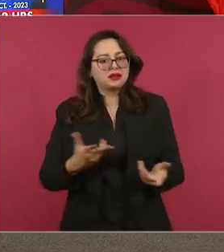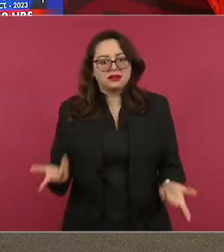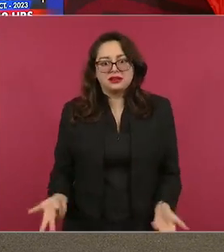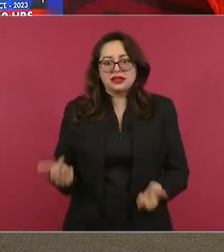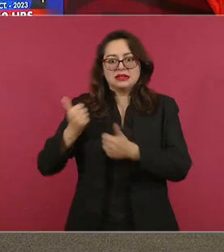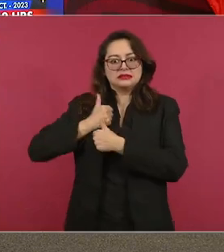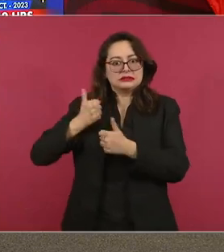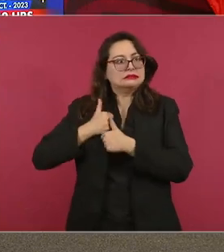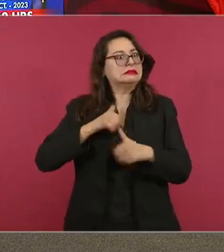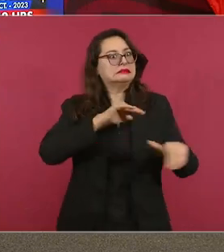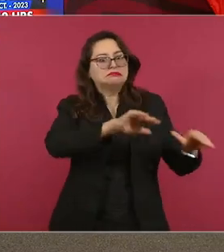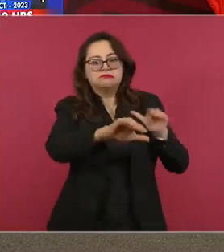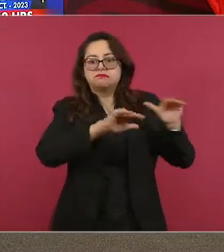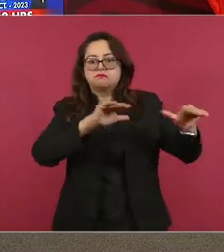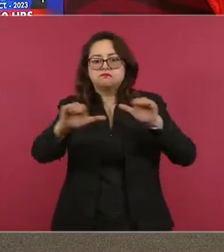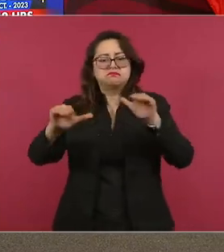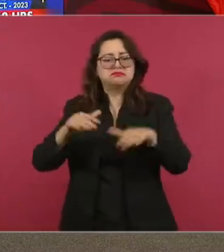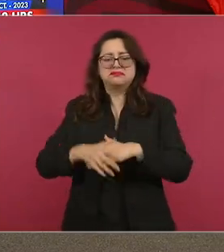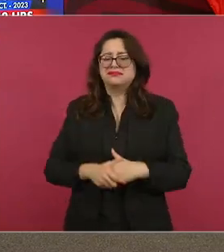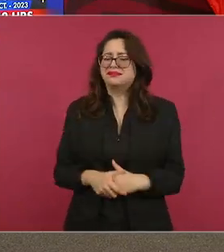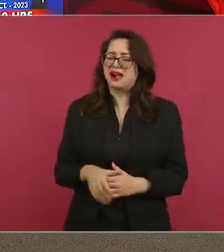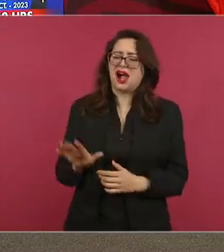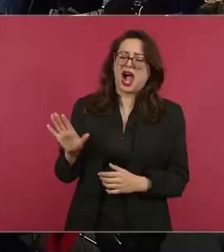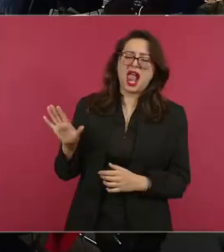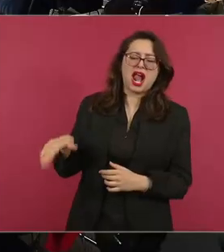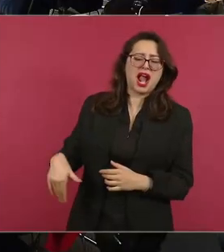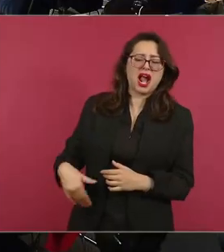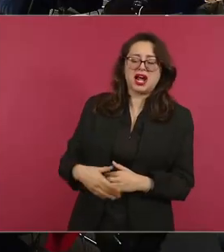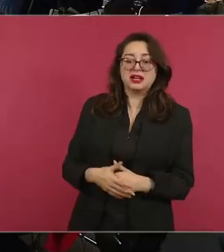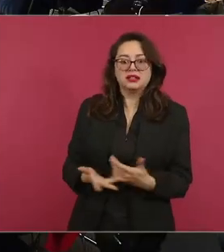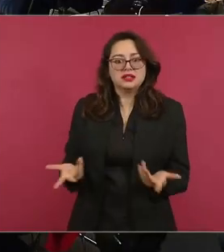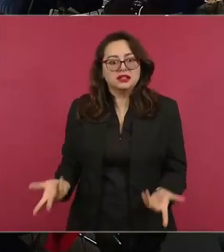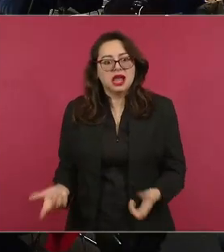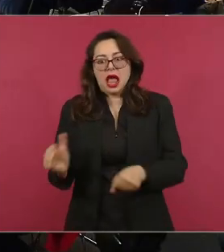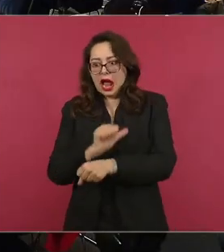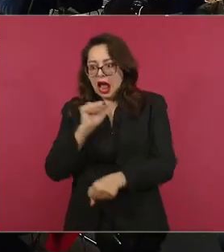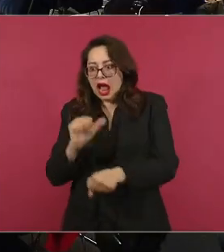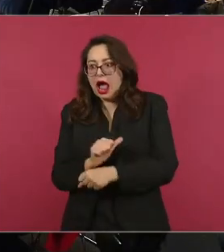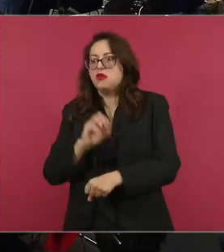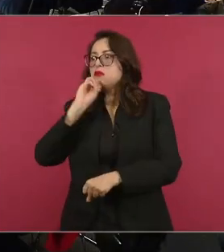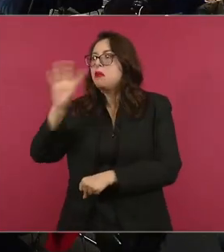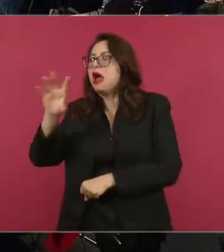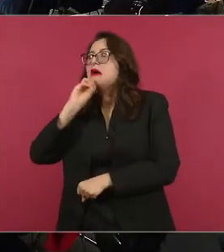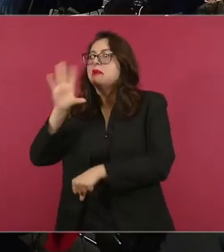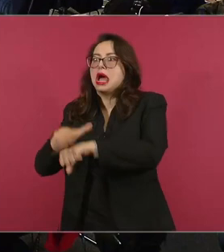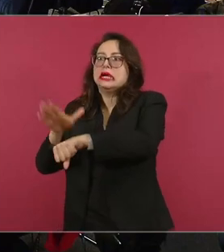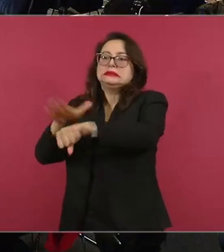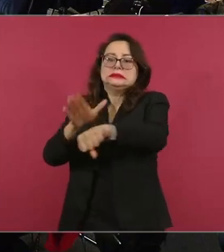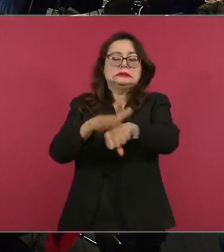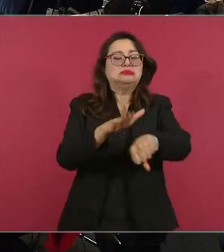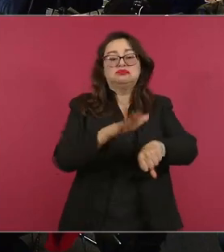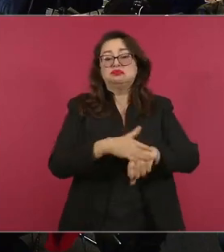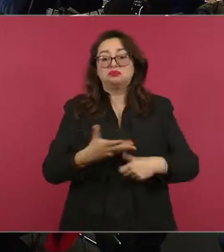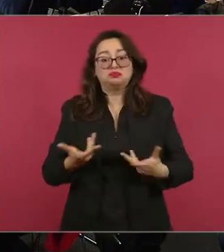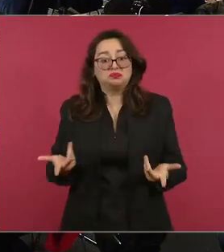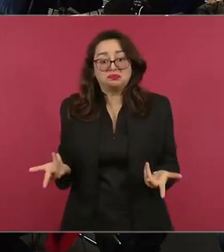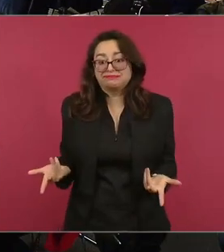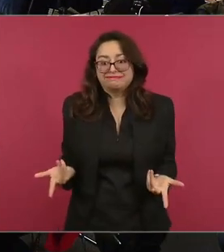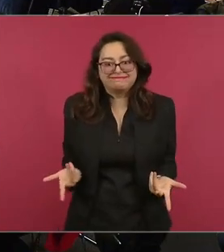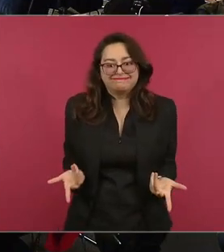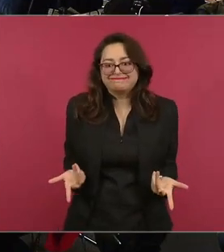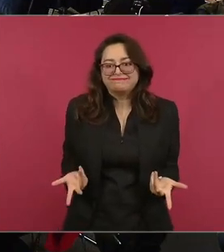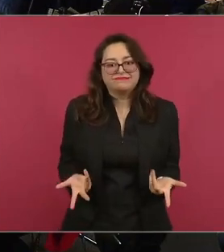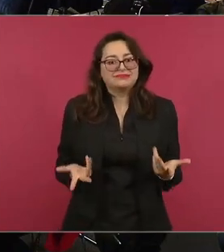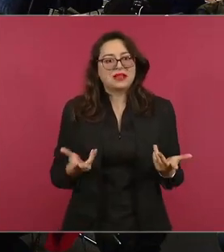lo que es el Ejército, la Guardia Nacional, la Marina están calle por calle con perifoneos, invitando a la gente a que se resguarde en casa. Si no tiene nada que hacer